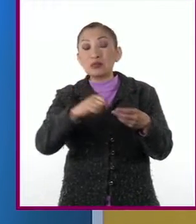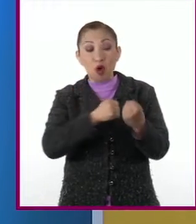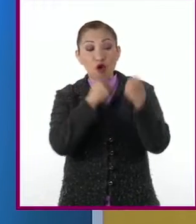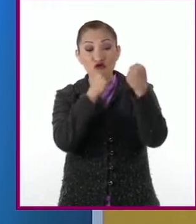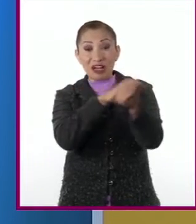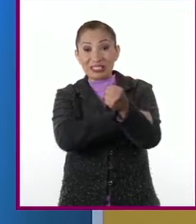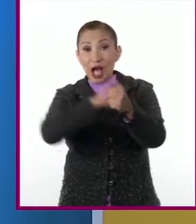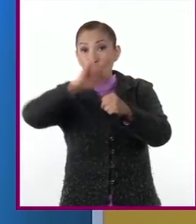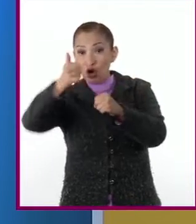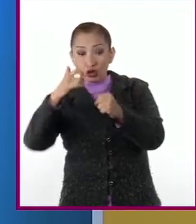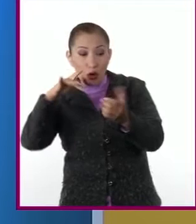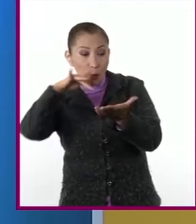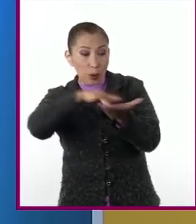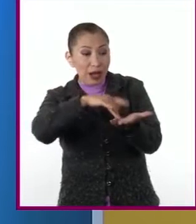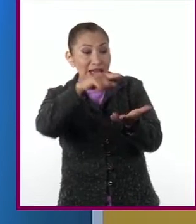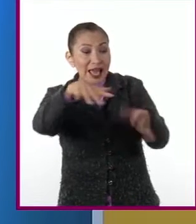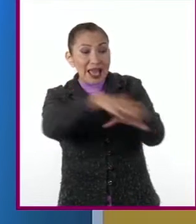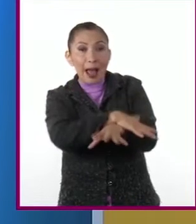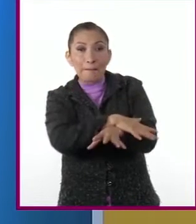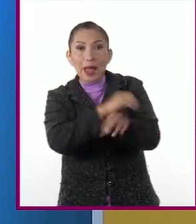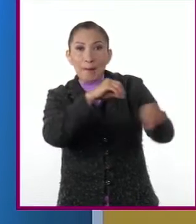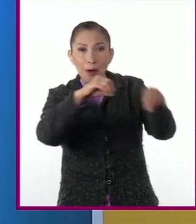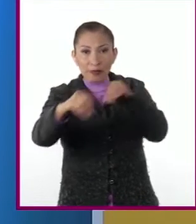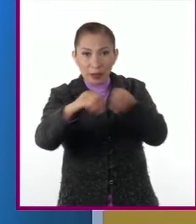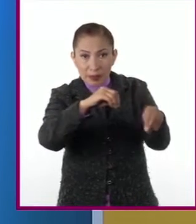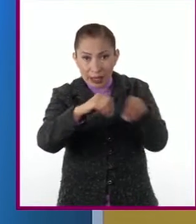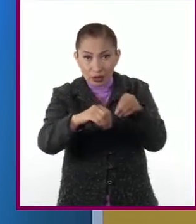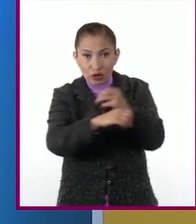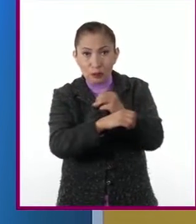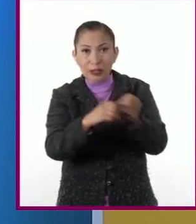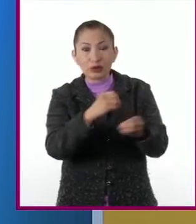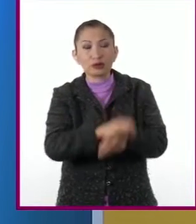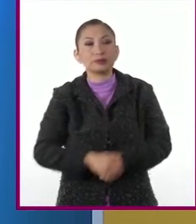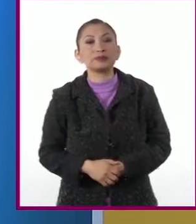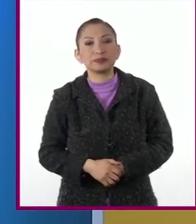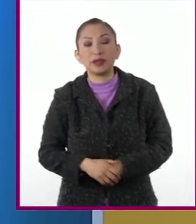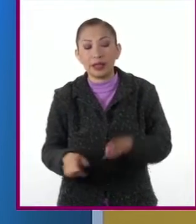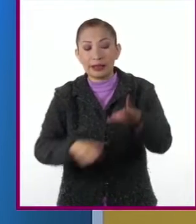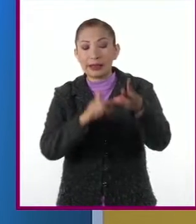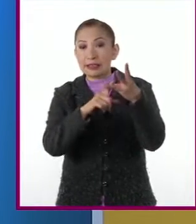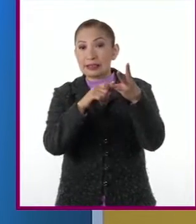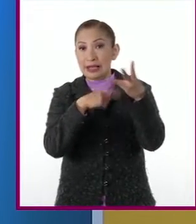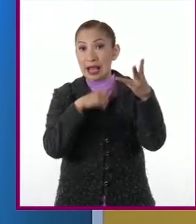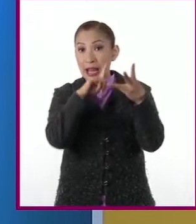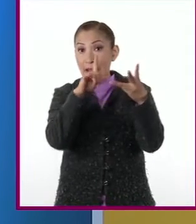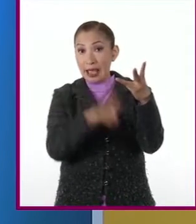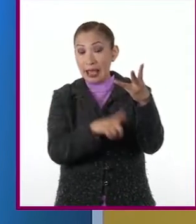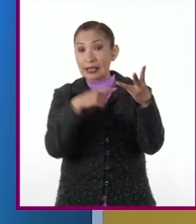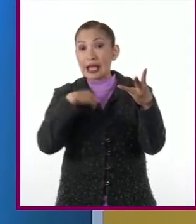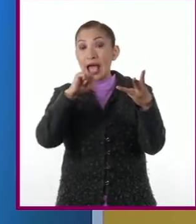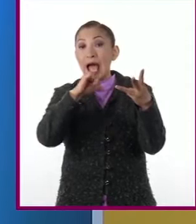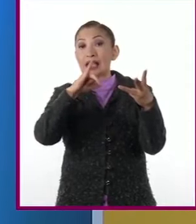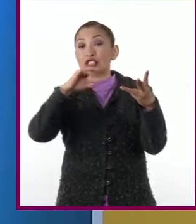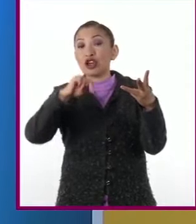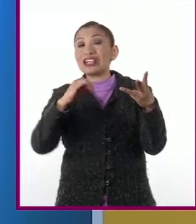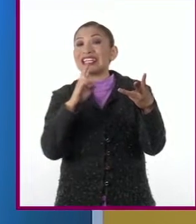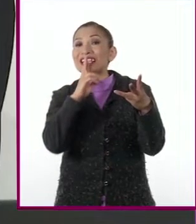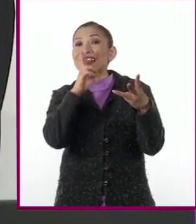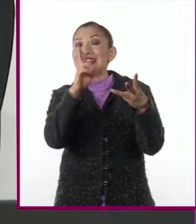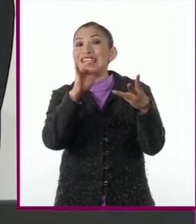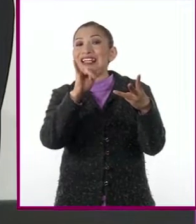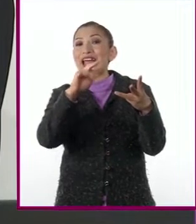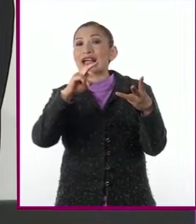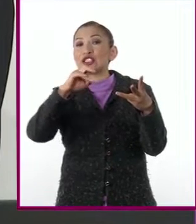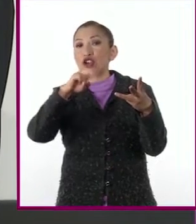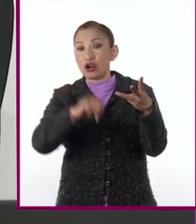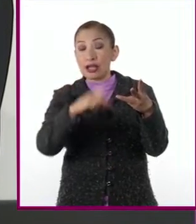fuerzas externas que cambian el estado de movimiento de los objetos. La tercera ley de Newton, acción y reacción.